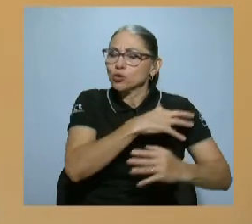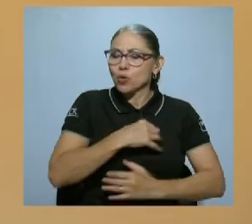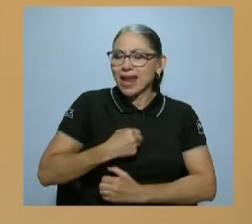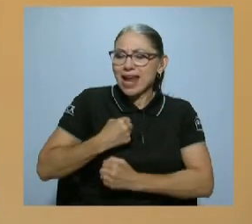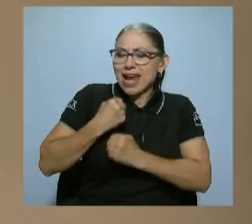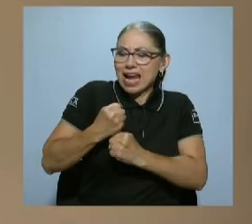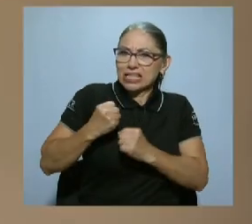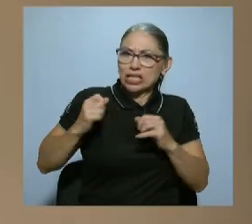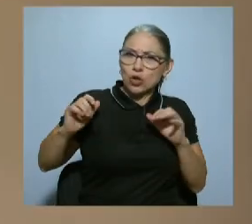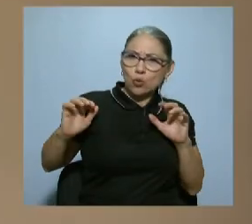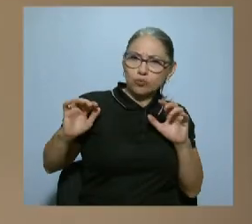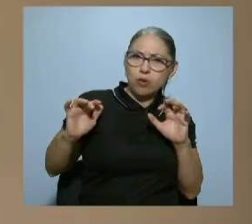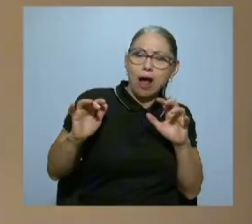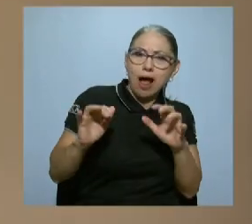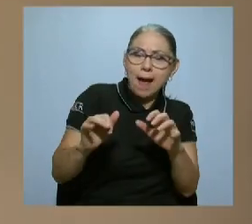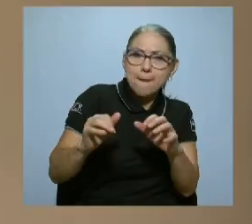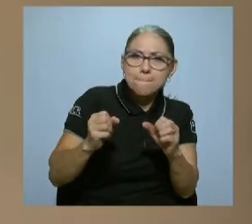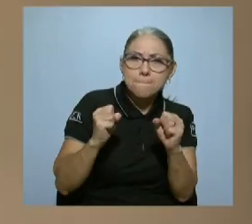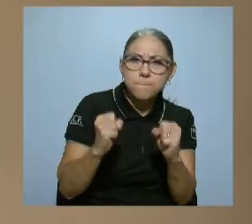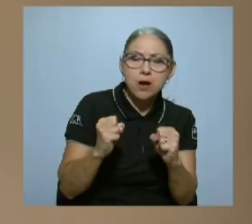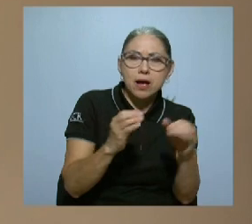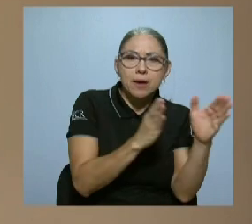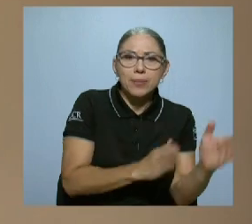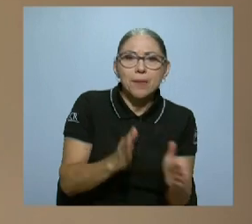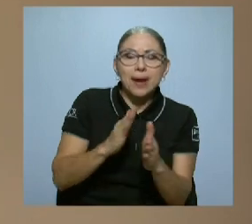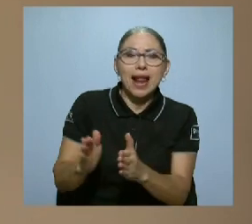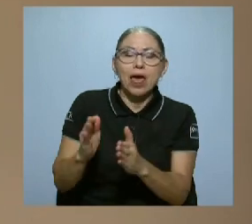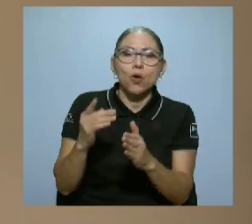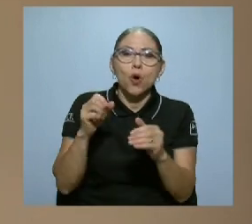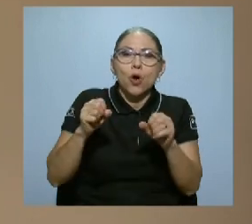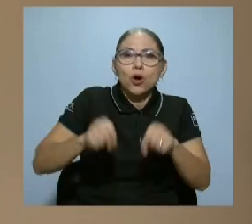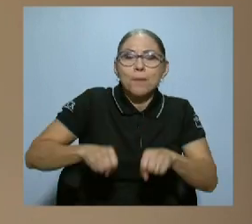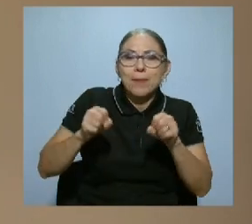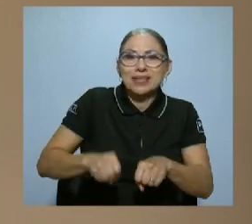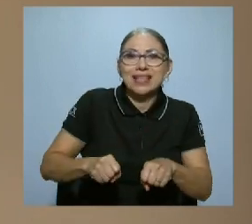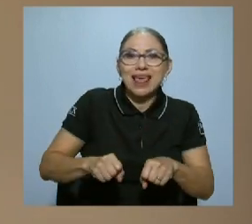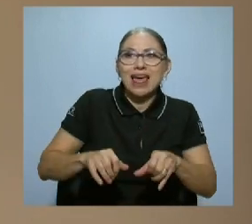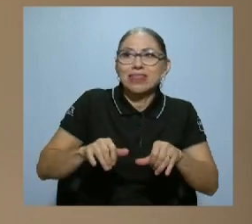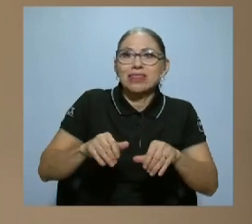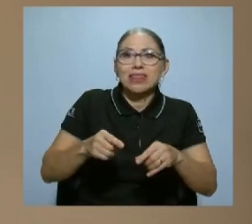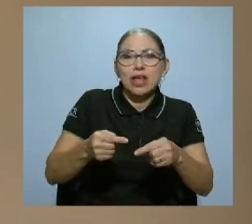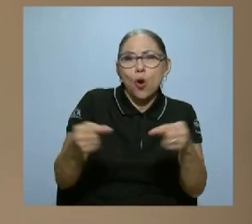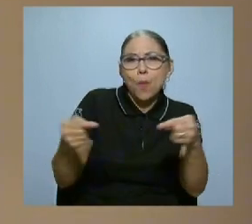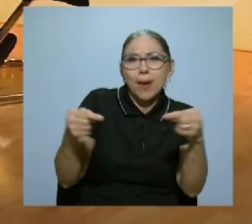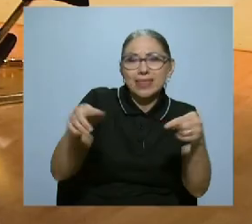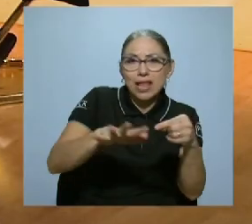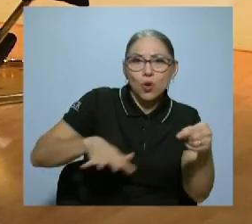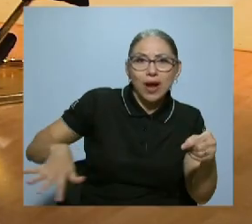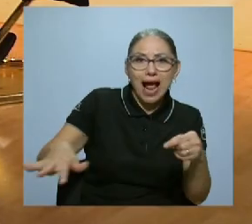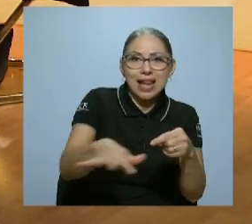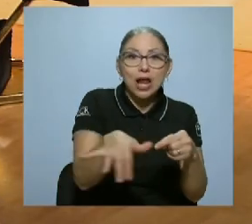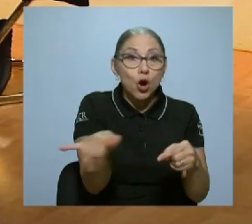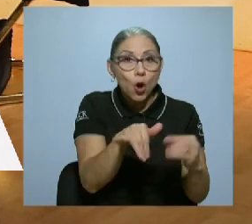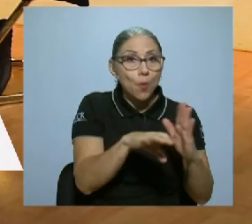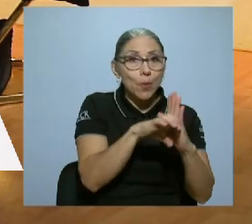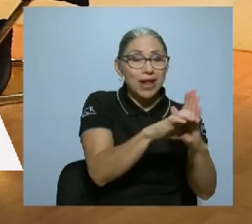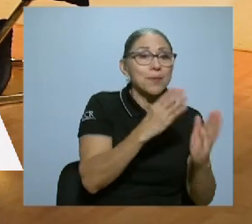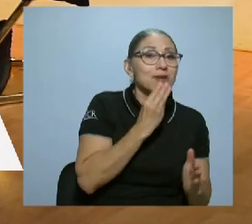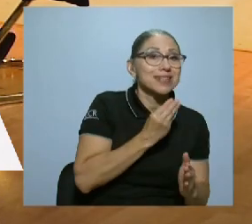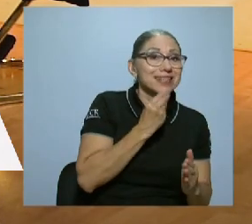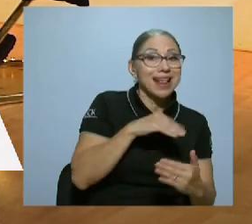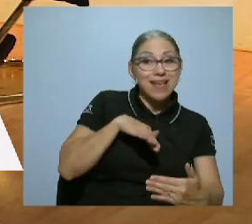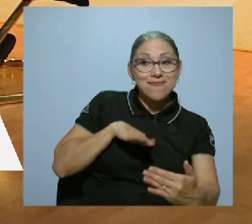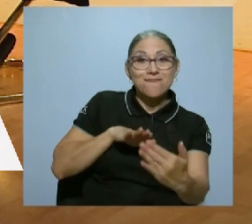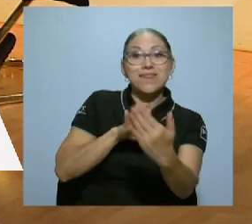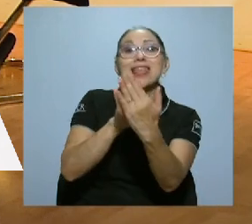digamos, preparado y con gran capacidad de combate local, como es el israelí, frente a un grupo digamos, paramilitar, como